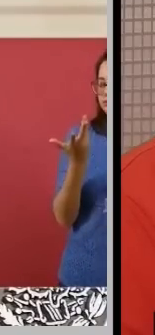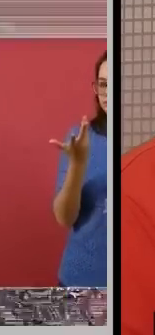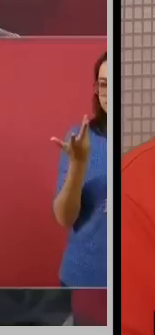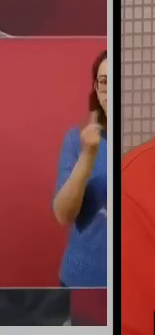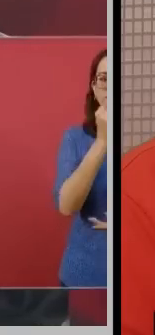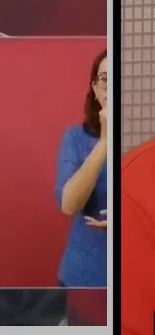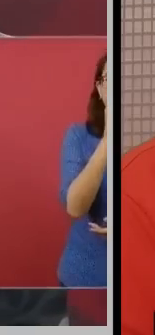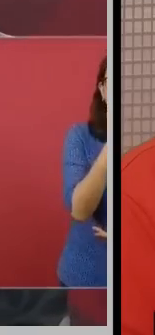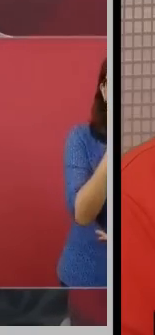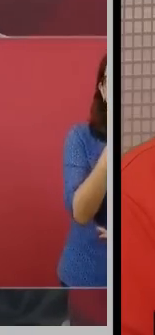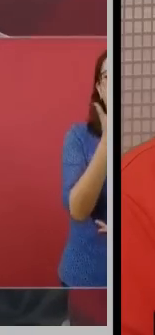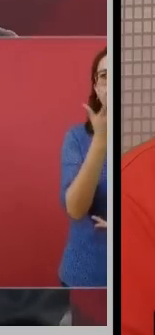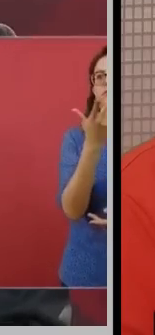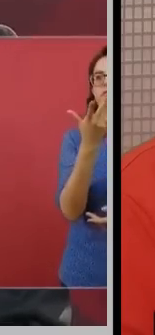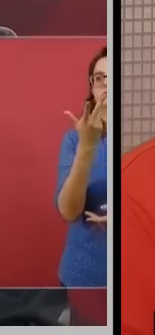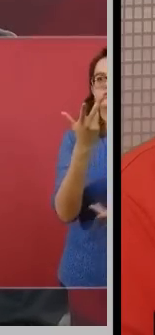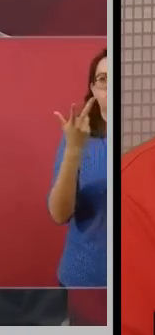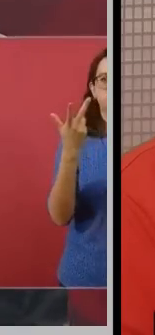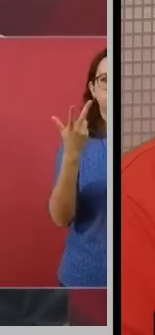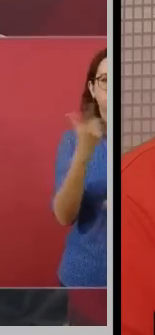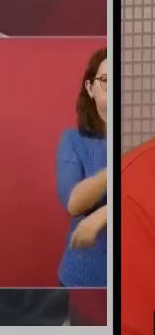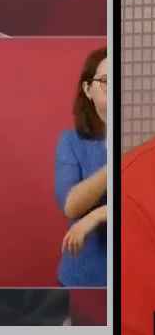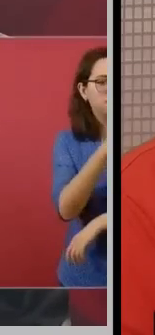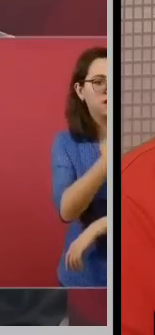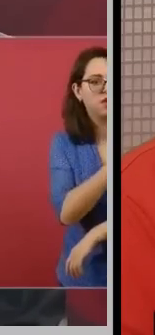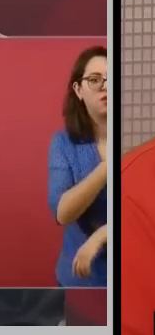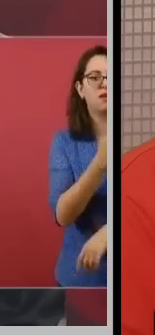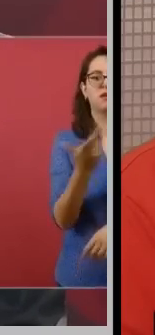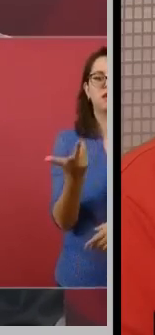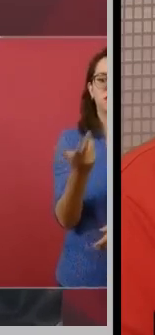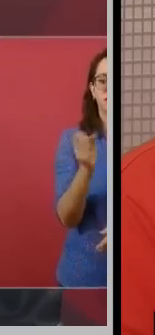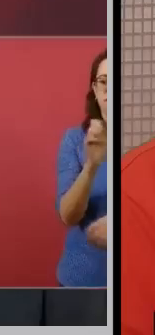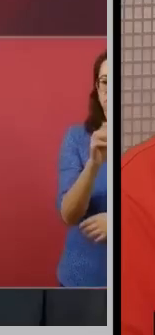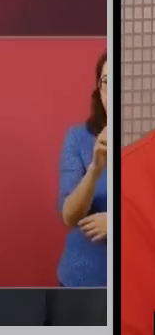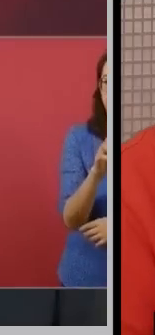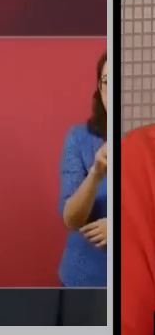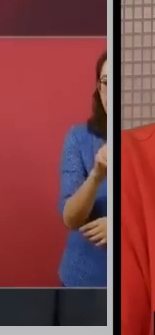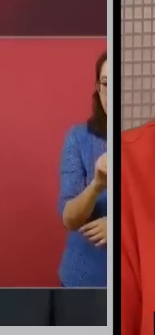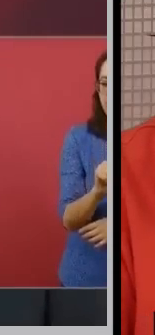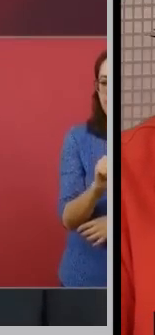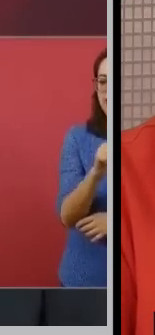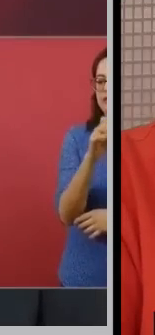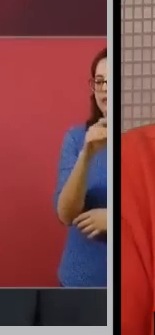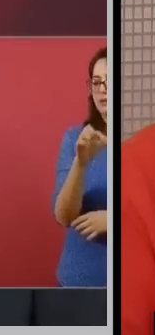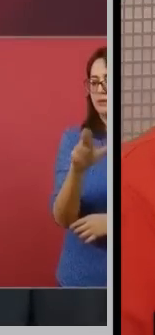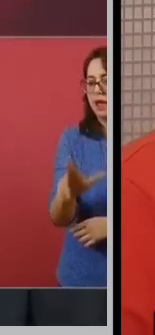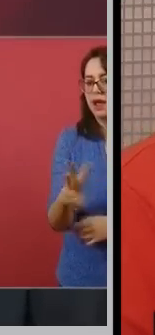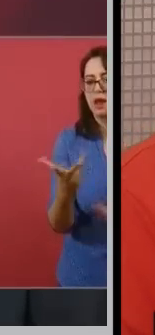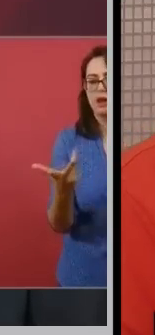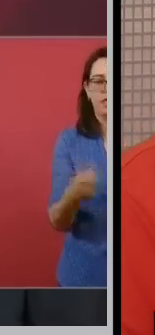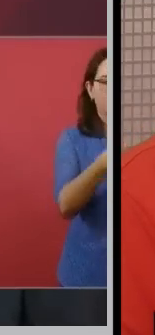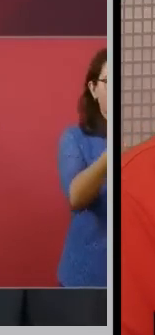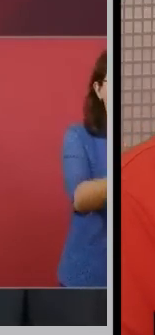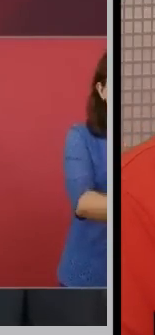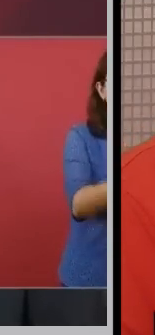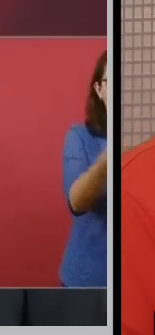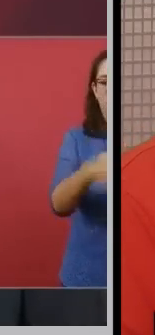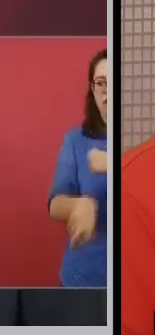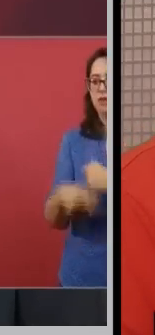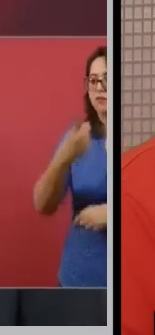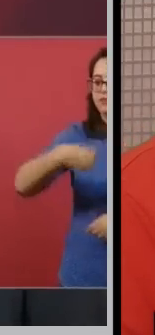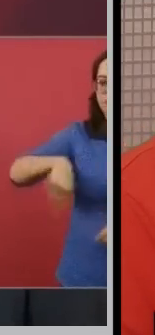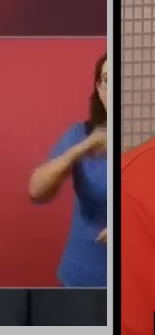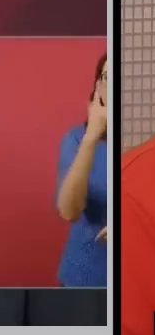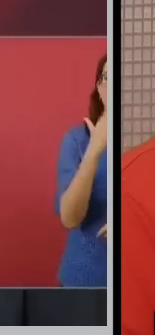policías integrantes de la guardia Nacional de Marina del ejército en la detención